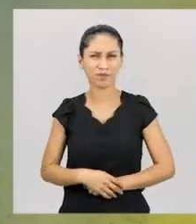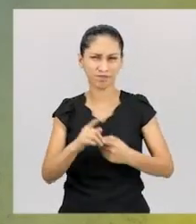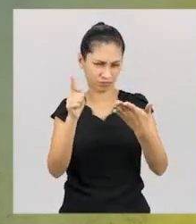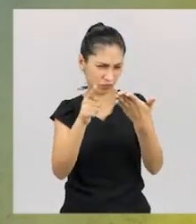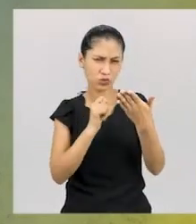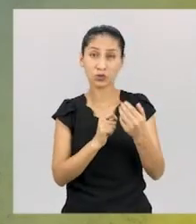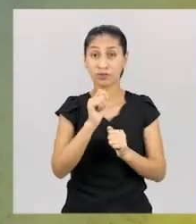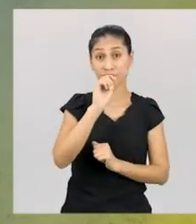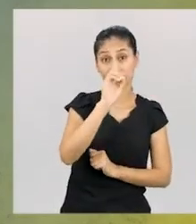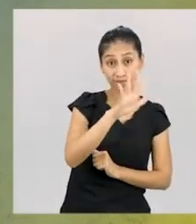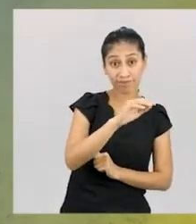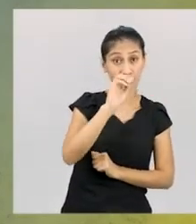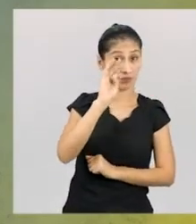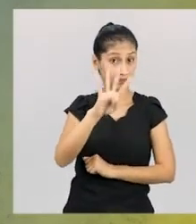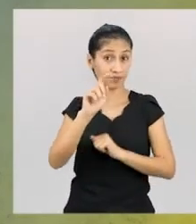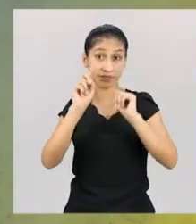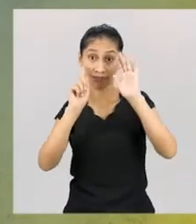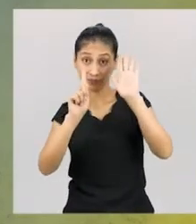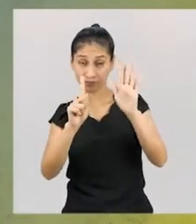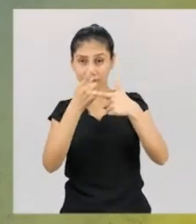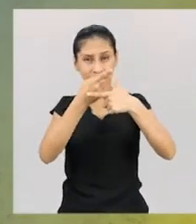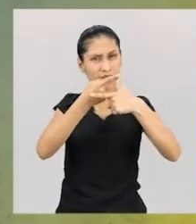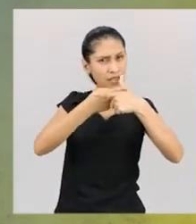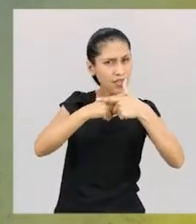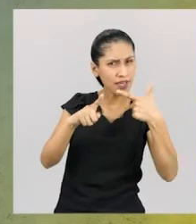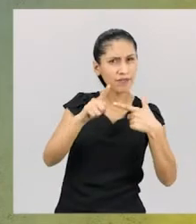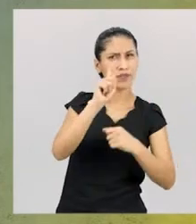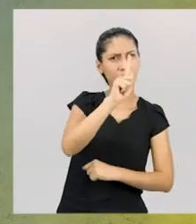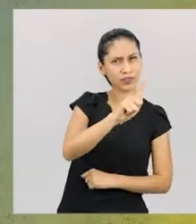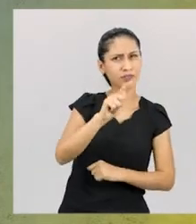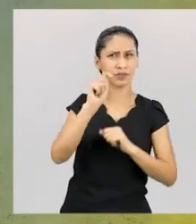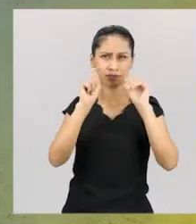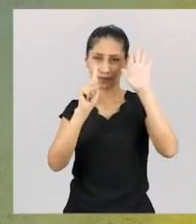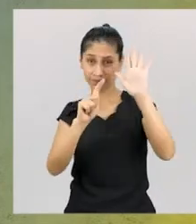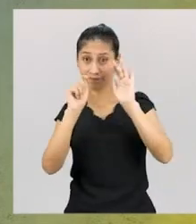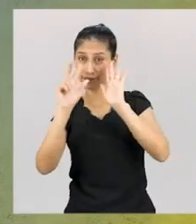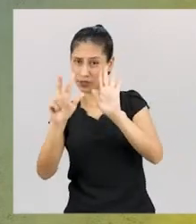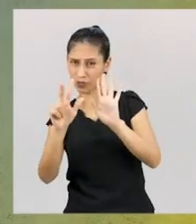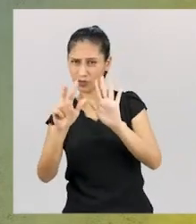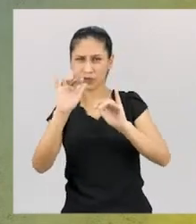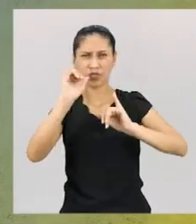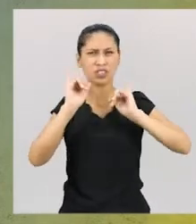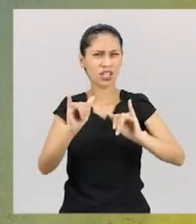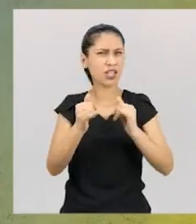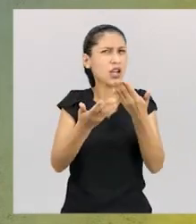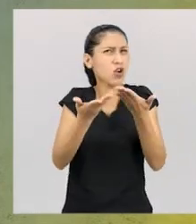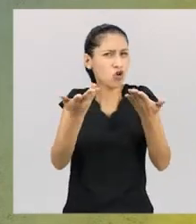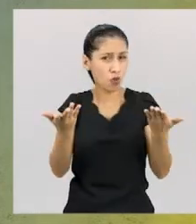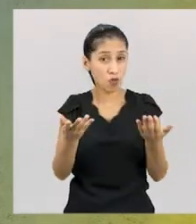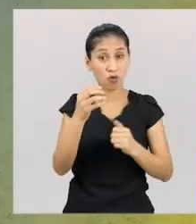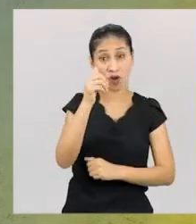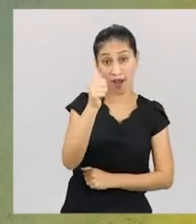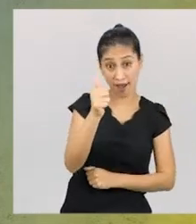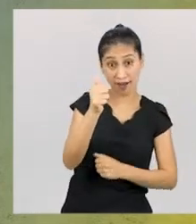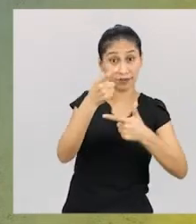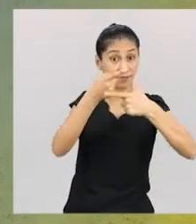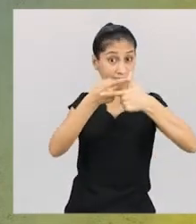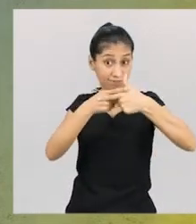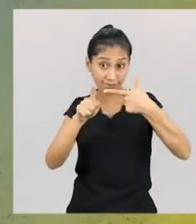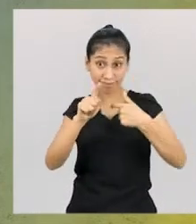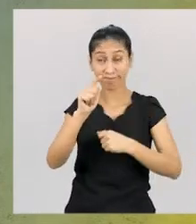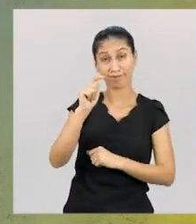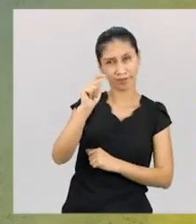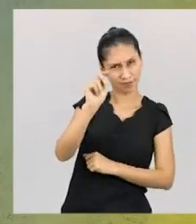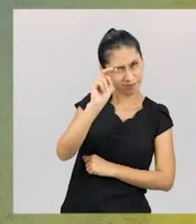Al simplificar 546 entre 168, se obtiene la fracción irreductible A sobre